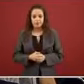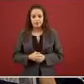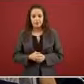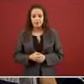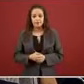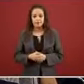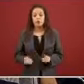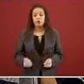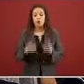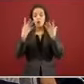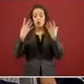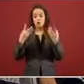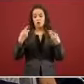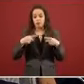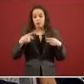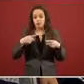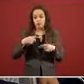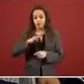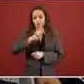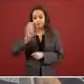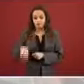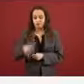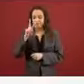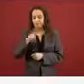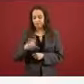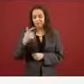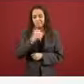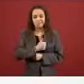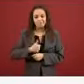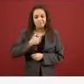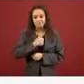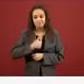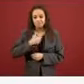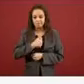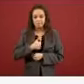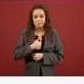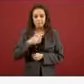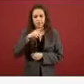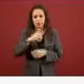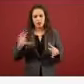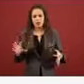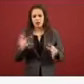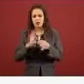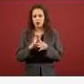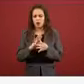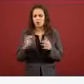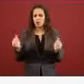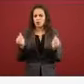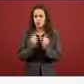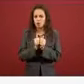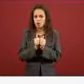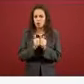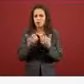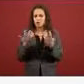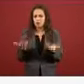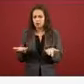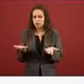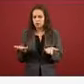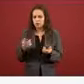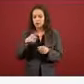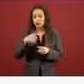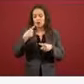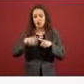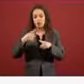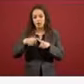ellas muy lamentables, no corresponde con la letalidad. ¿Por qué razón? Porque hay poblaciones de distinto tamaño